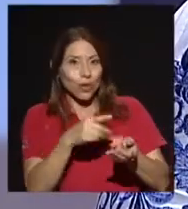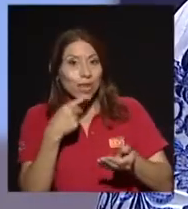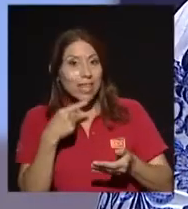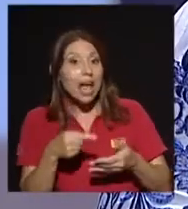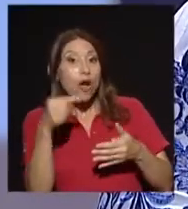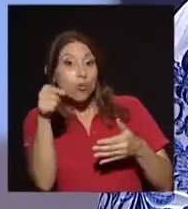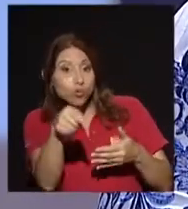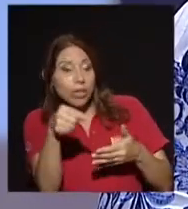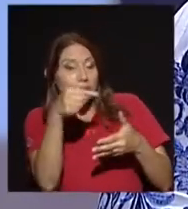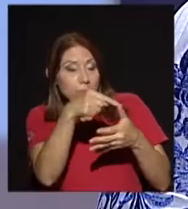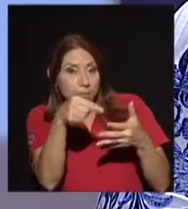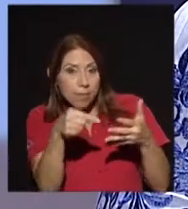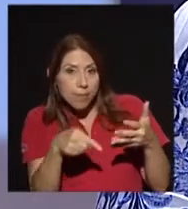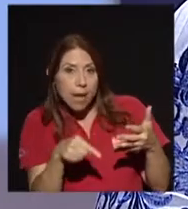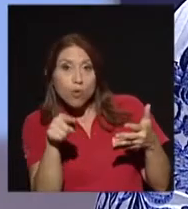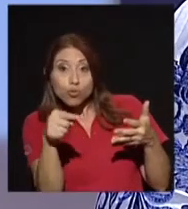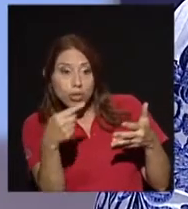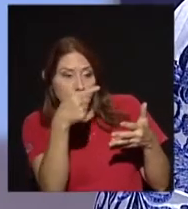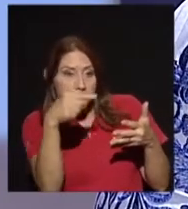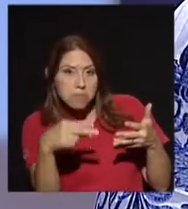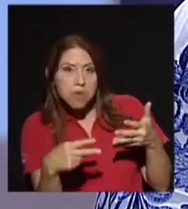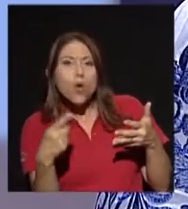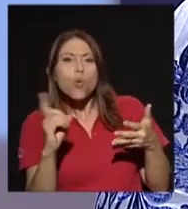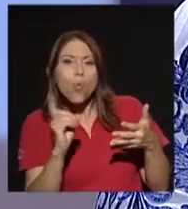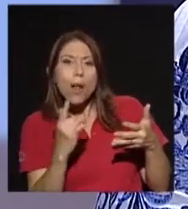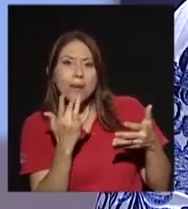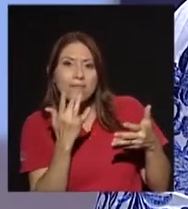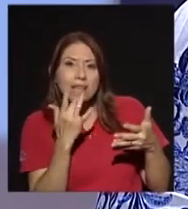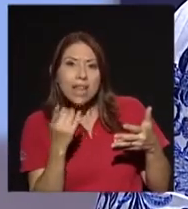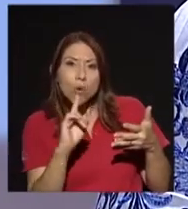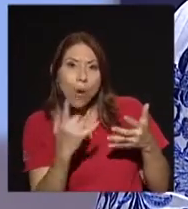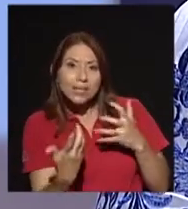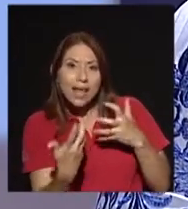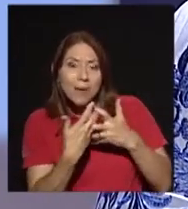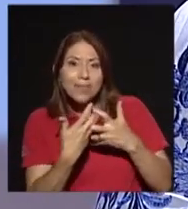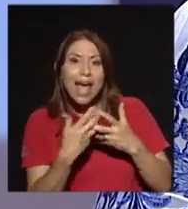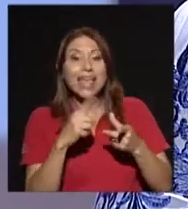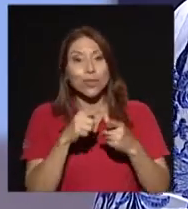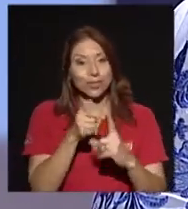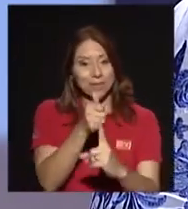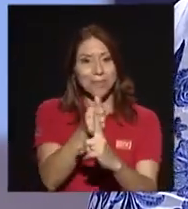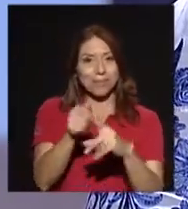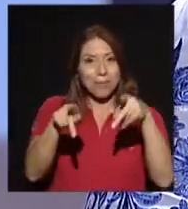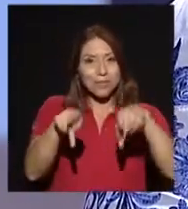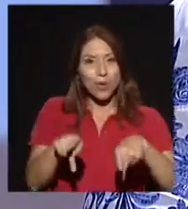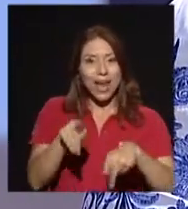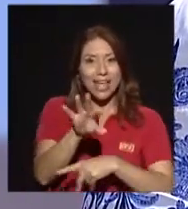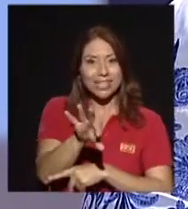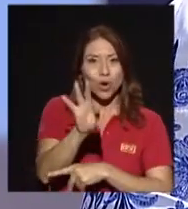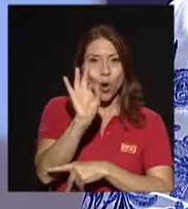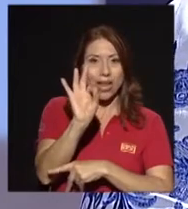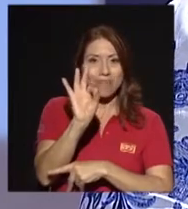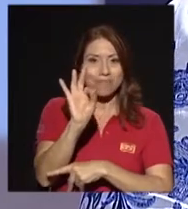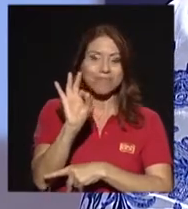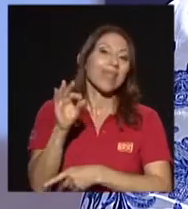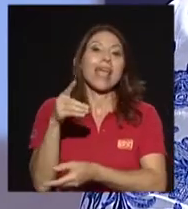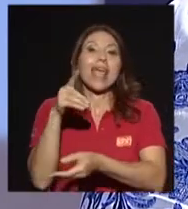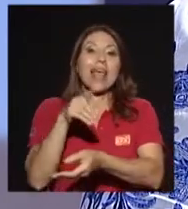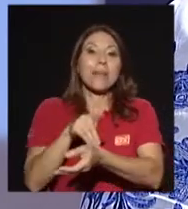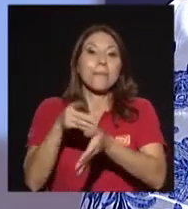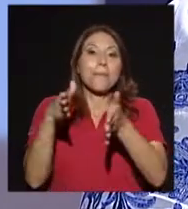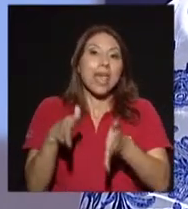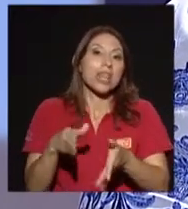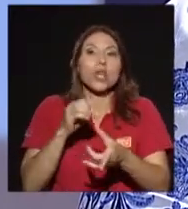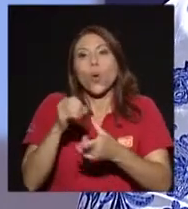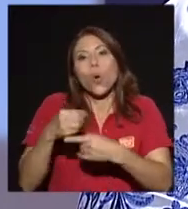prefiere, usted mejor se adapta, le considera pertinente y listo, la persona escoge, el médico o médica o enfermera obstetra